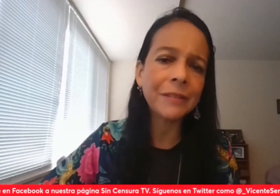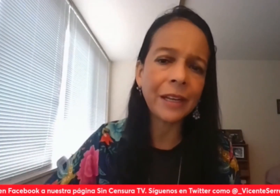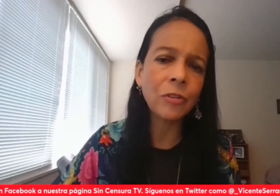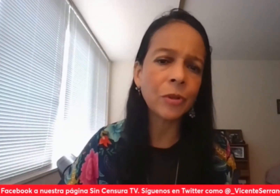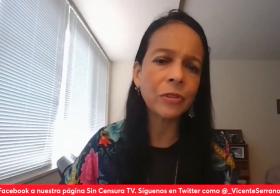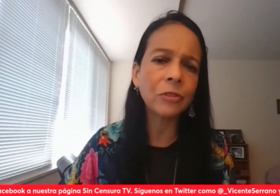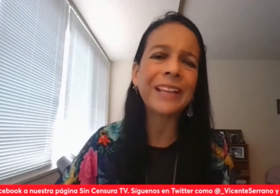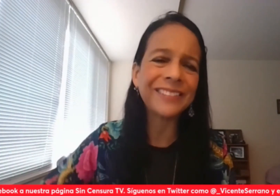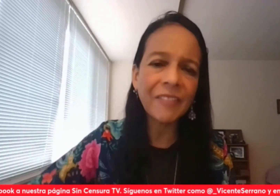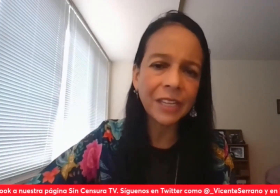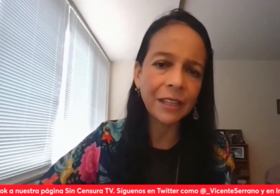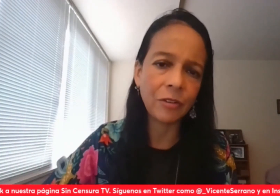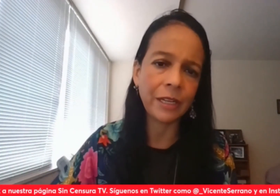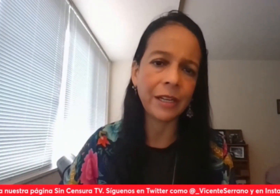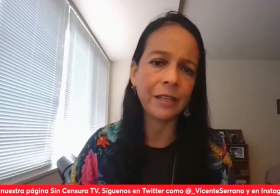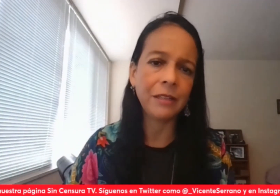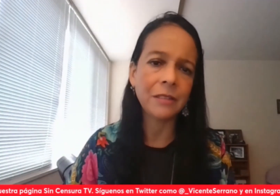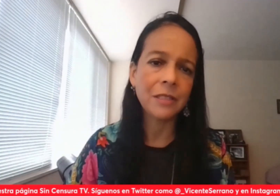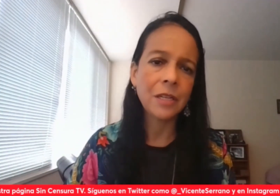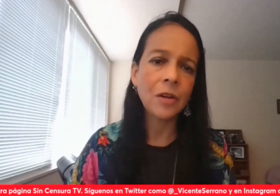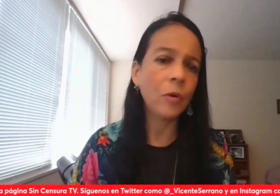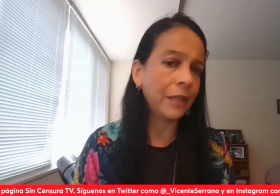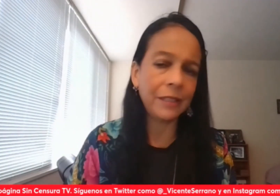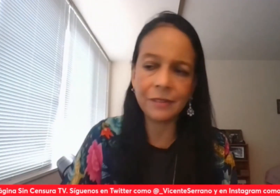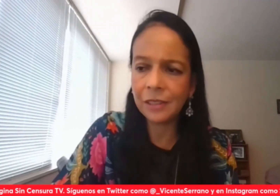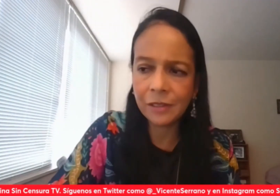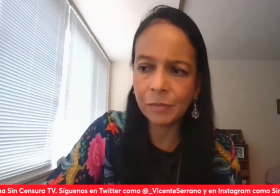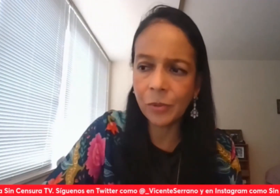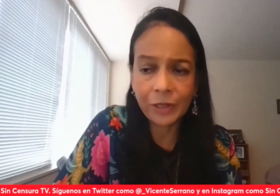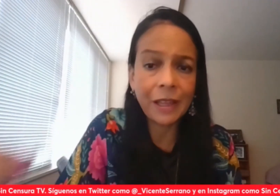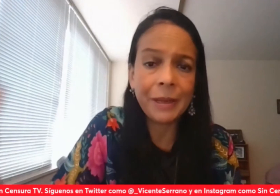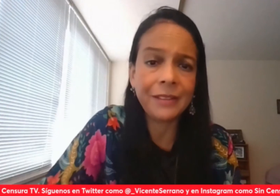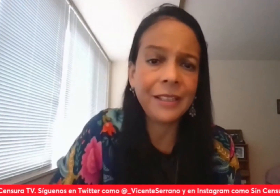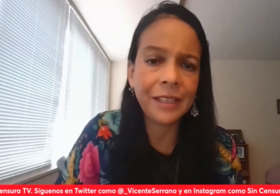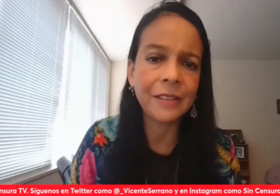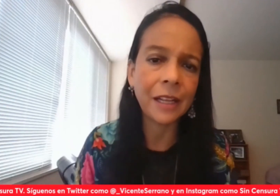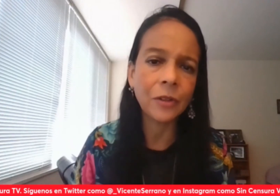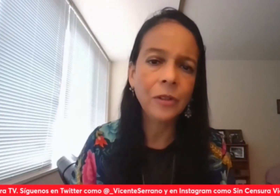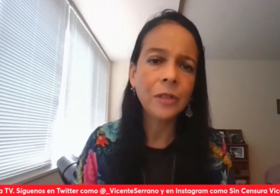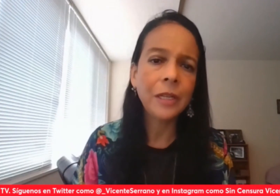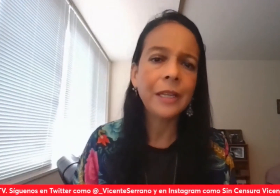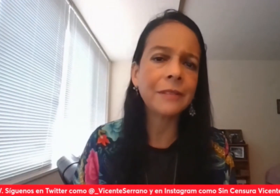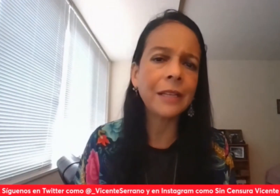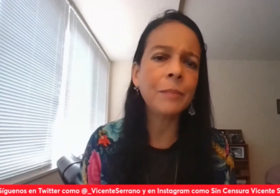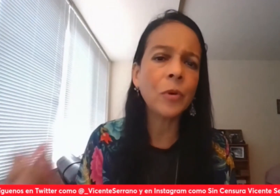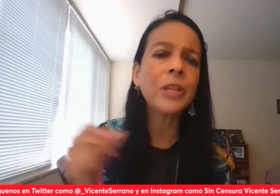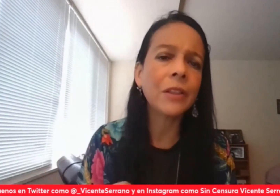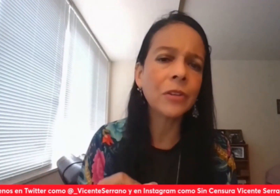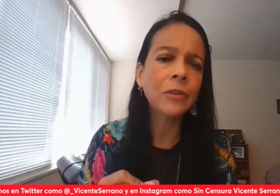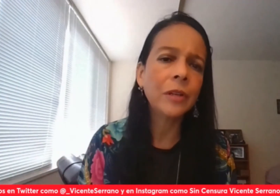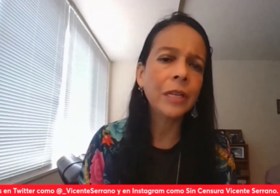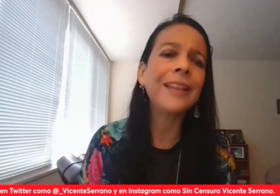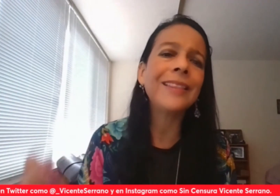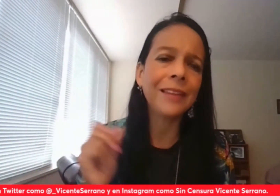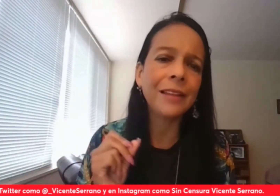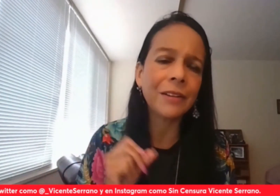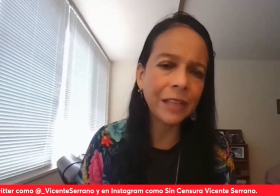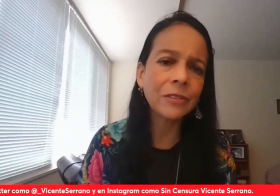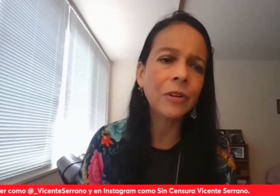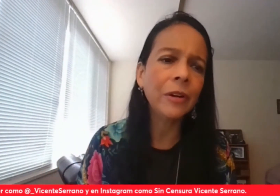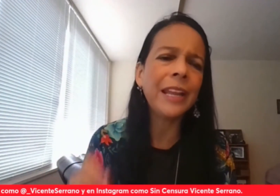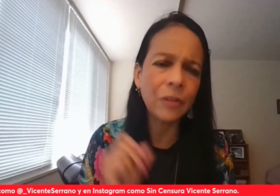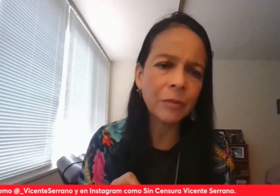supuestamente avanzar en un proceso que saben que no van a ganar, o que saben que tienen que hacer algo, están poniendo